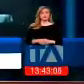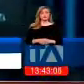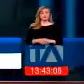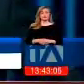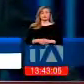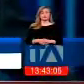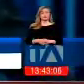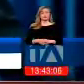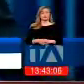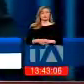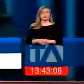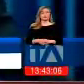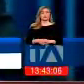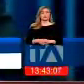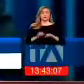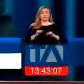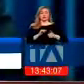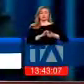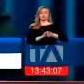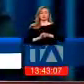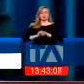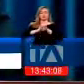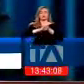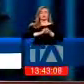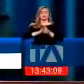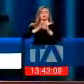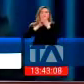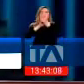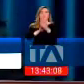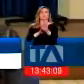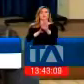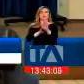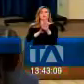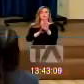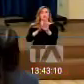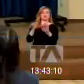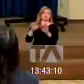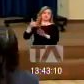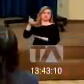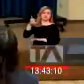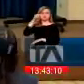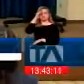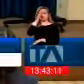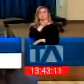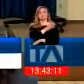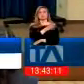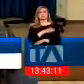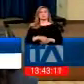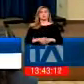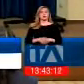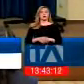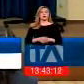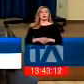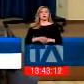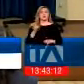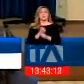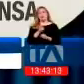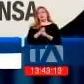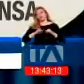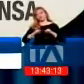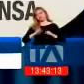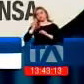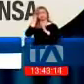podemos dejar de ser solidarios y respaldar a los oficiales. Lo dijo en el marco de su rendición de cuentas sobre el